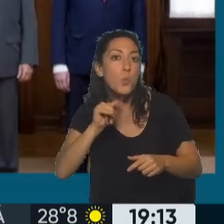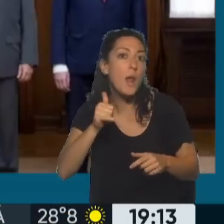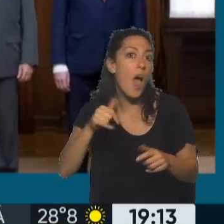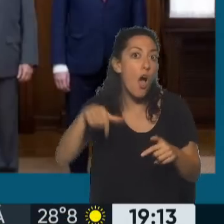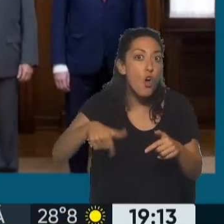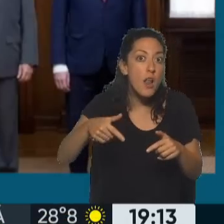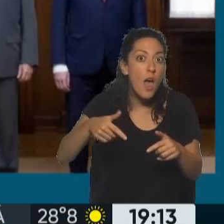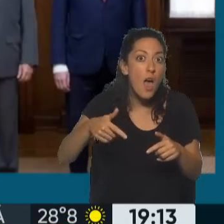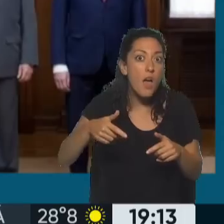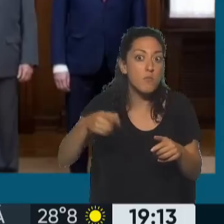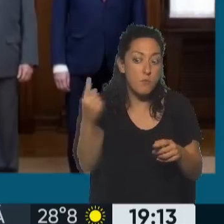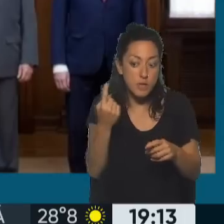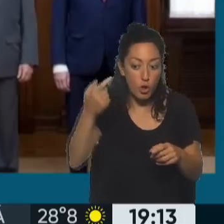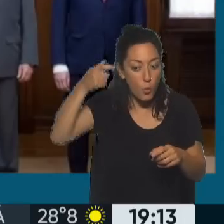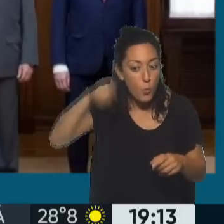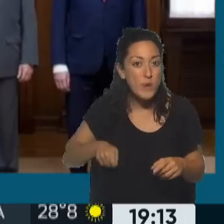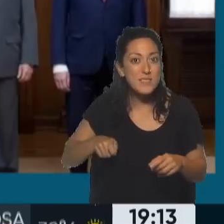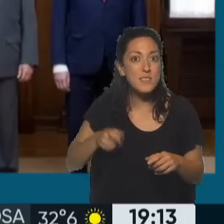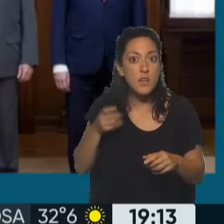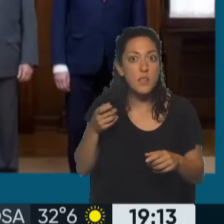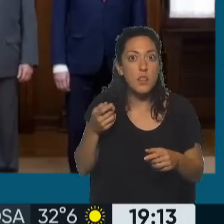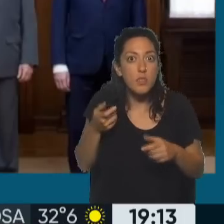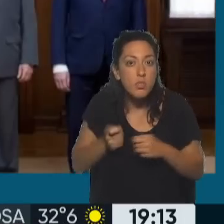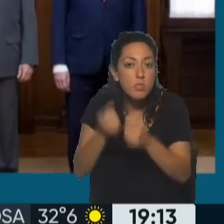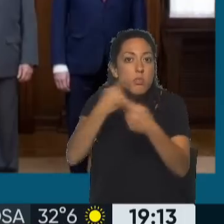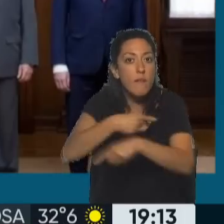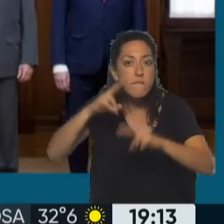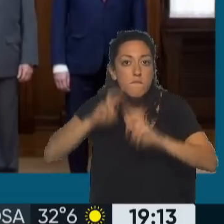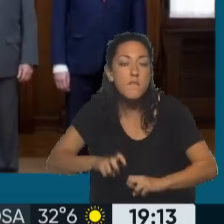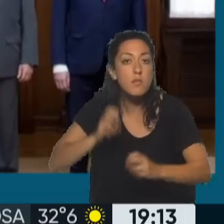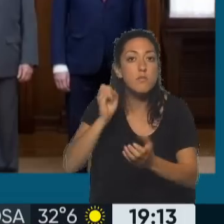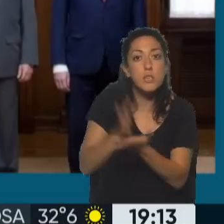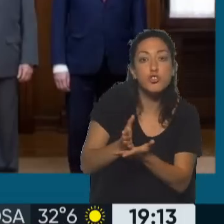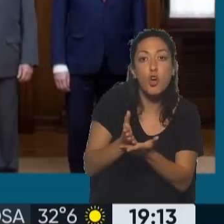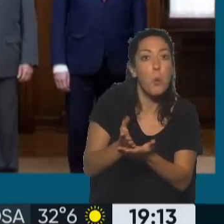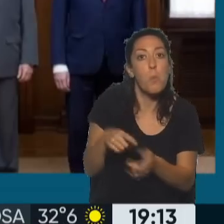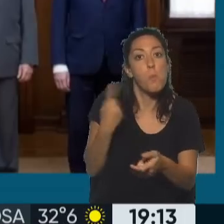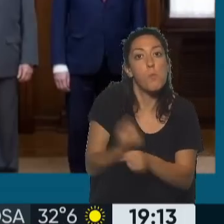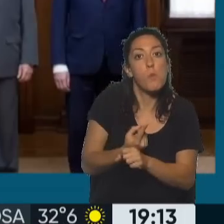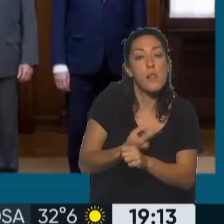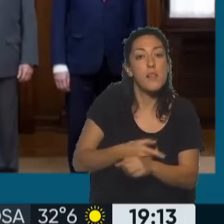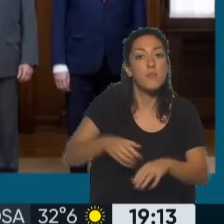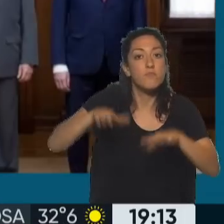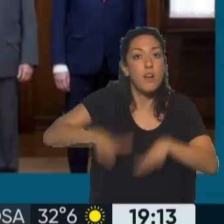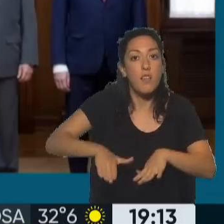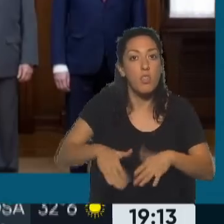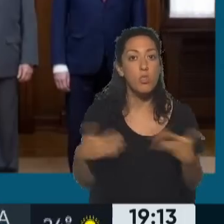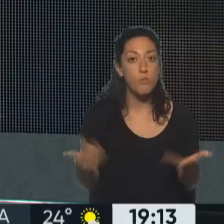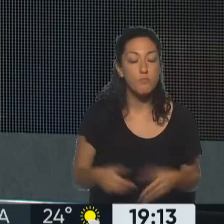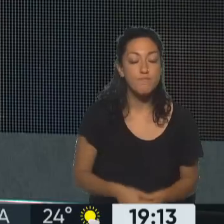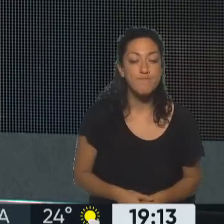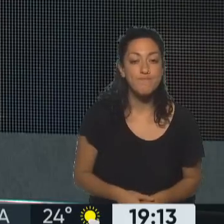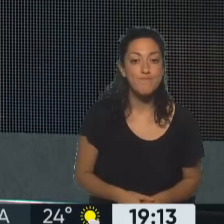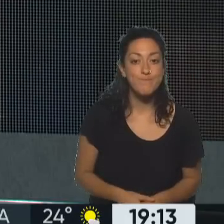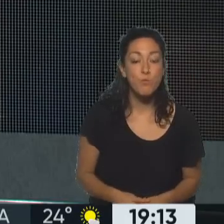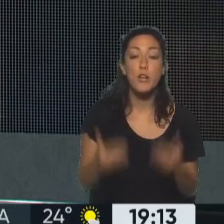decir, Paralizado. aun cuando quisiera no podría avanzar en una eventual sanción porque no Porque no funciona, está, no está claro. funcionando. Pero